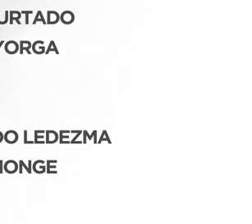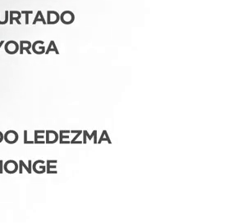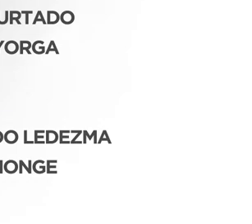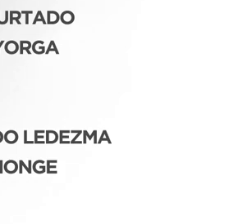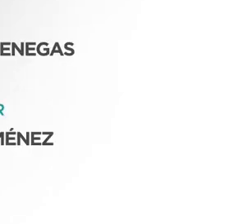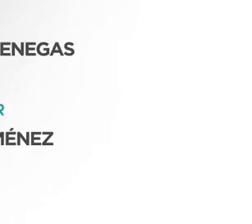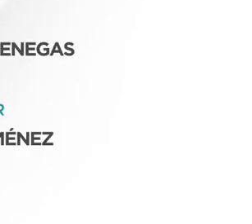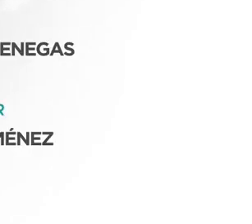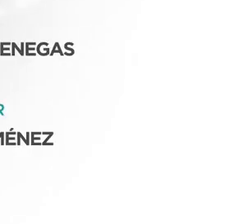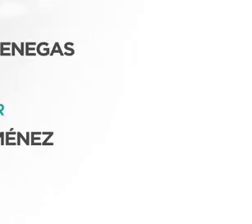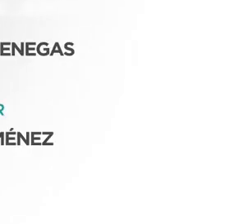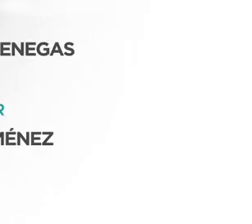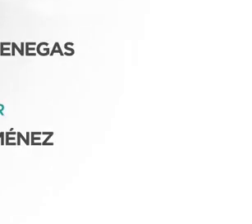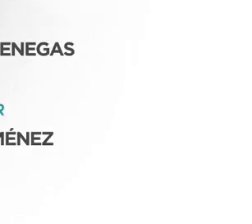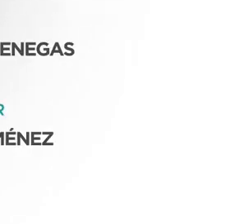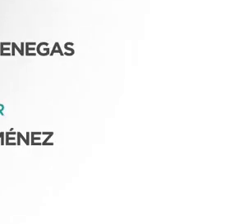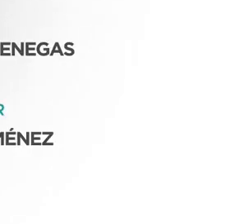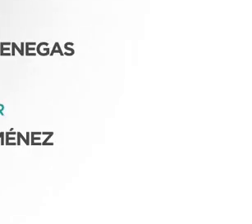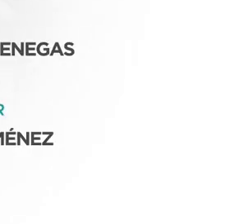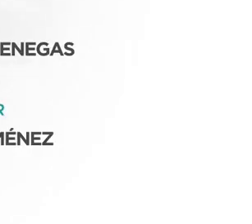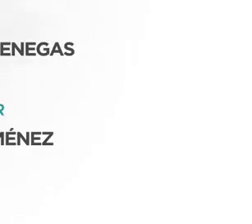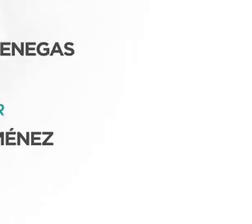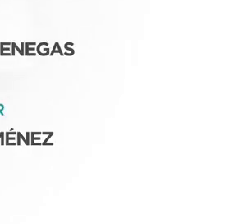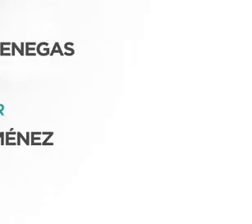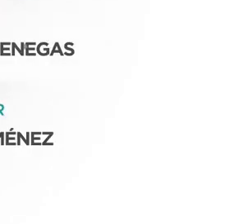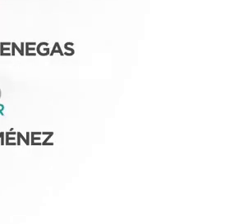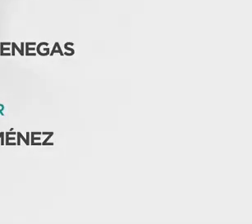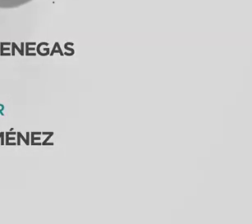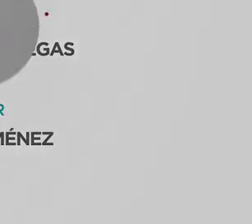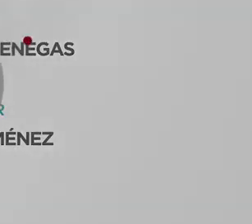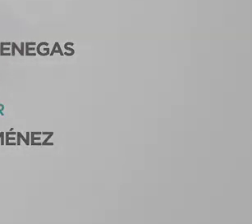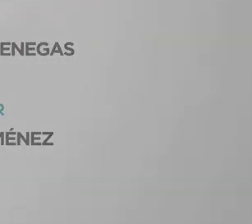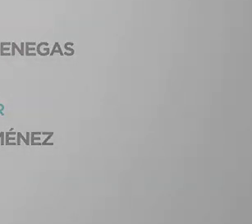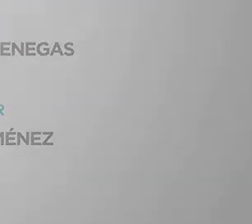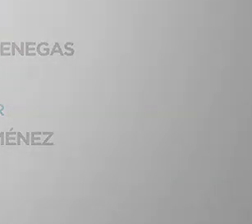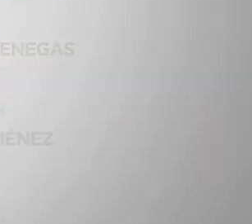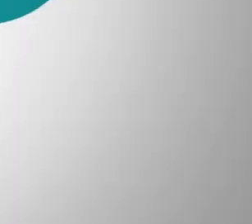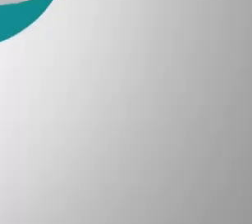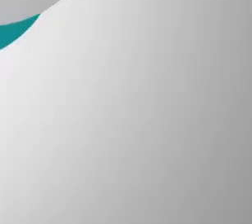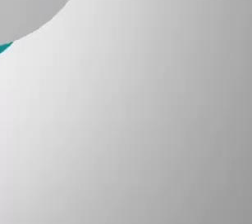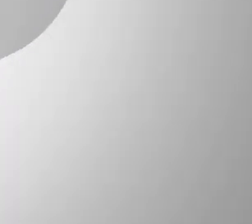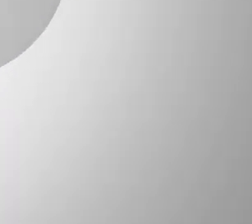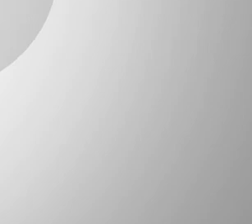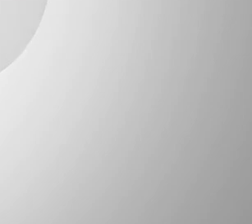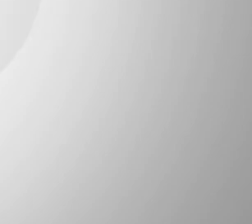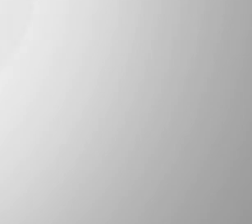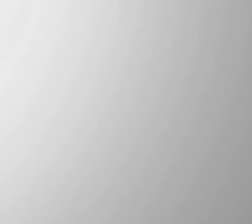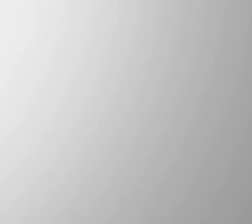read? Oh, I've been getting so much sleep.